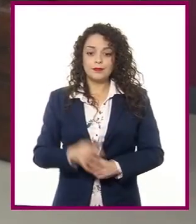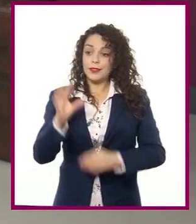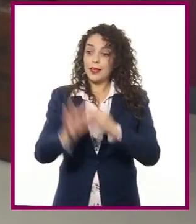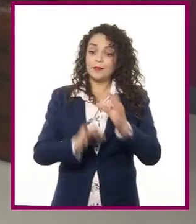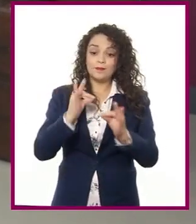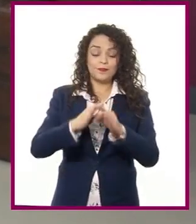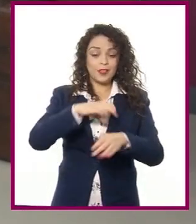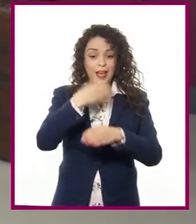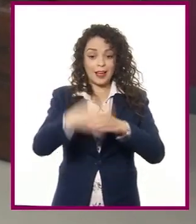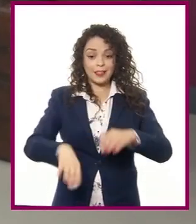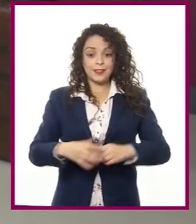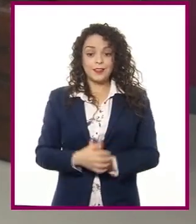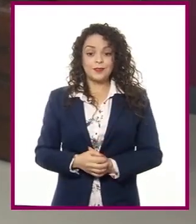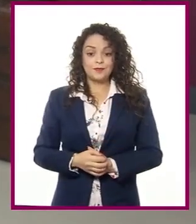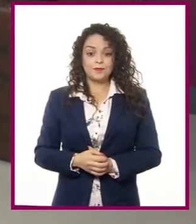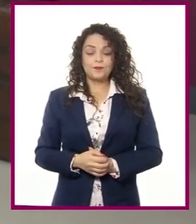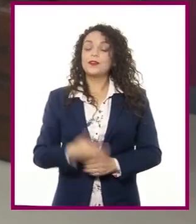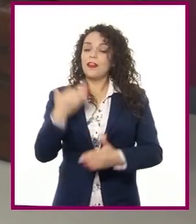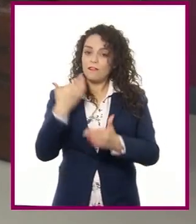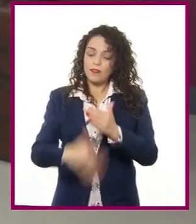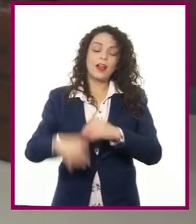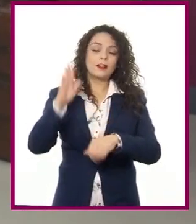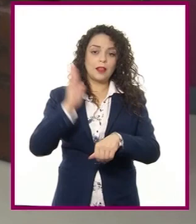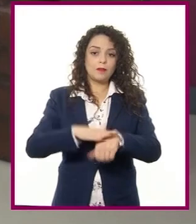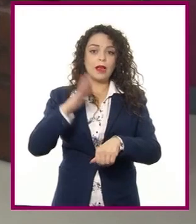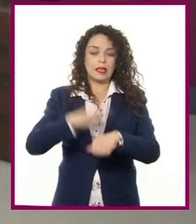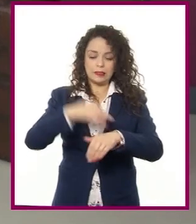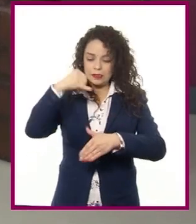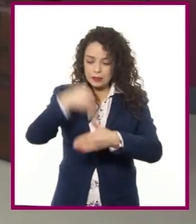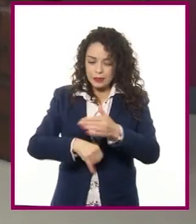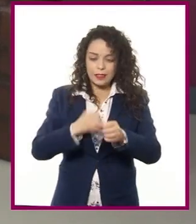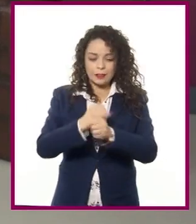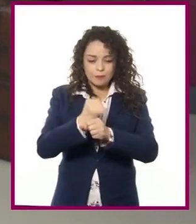¡Listo! ¡Terminamos! Pero aún nos queda mucho por explorar y